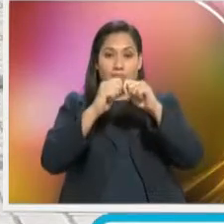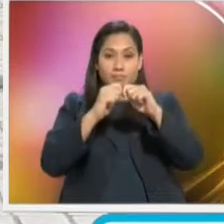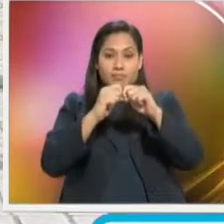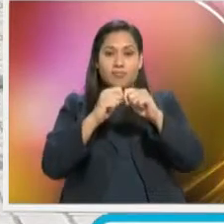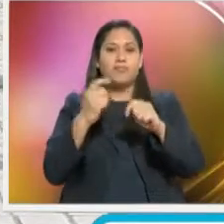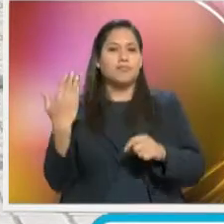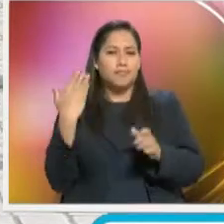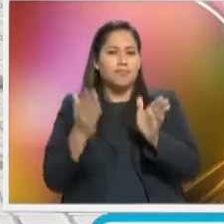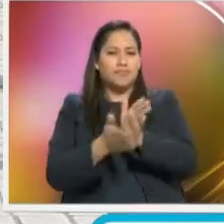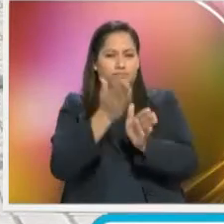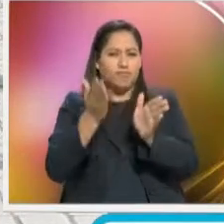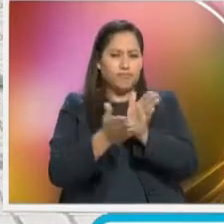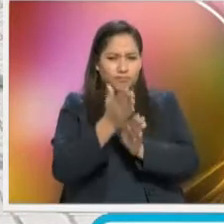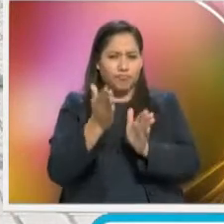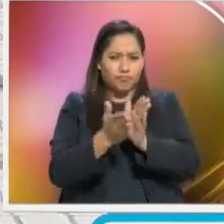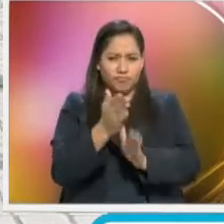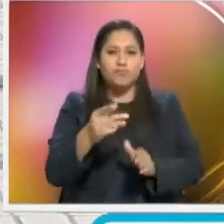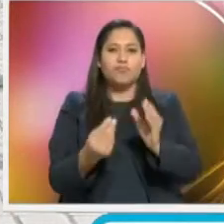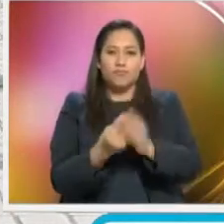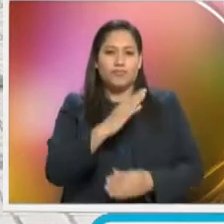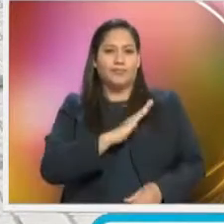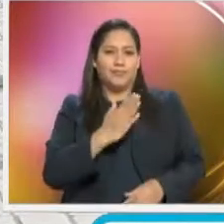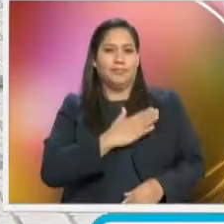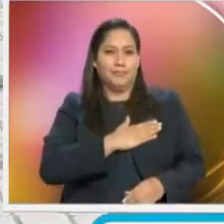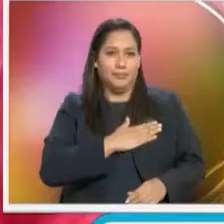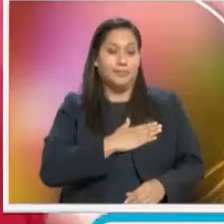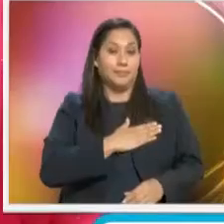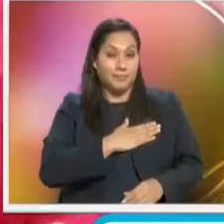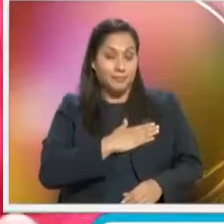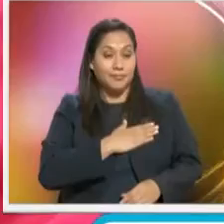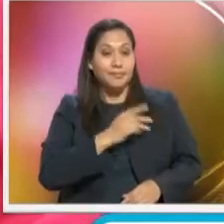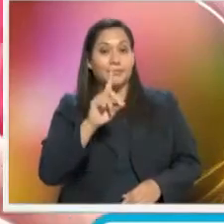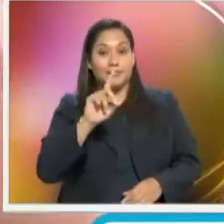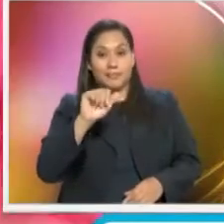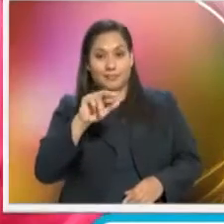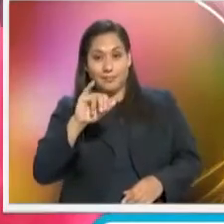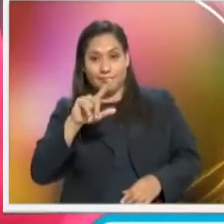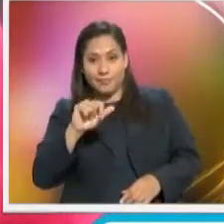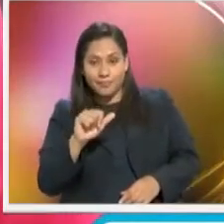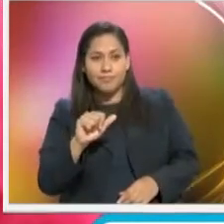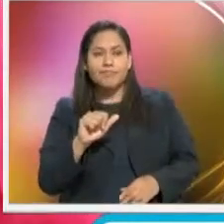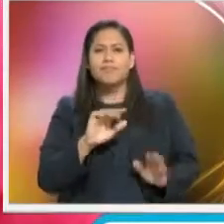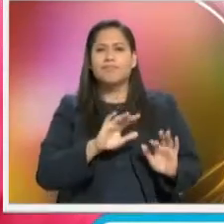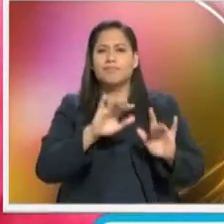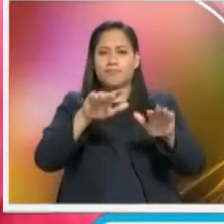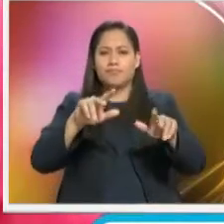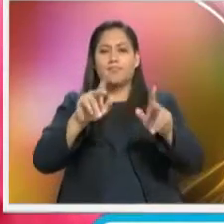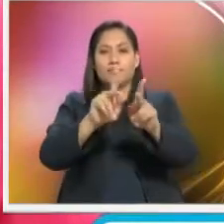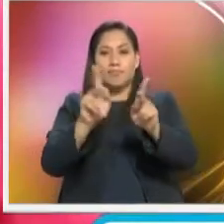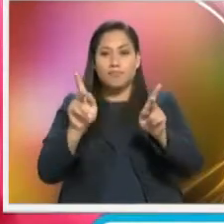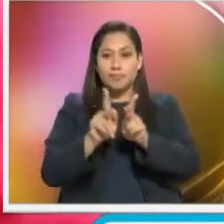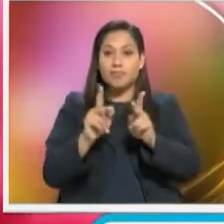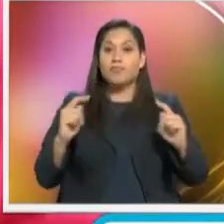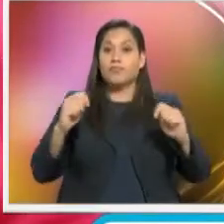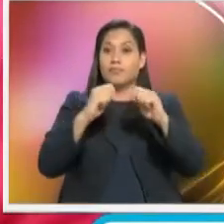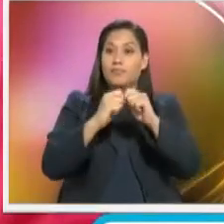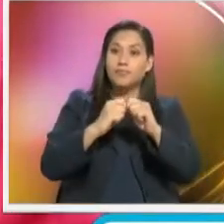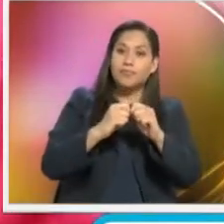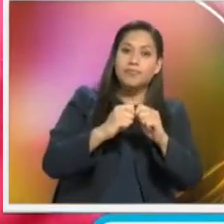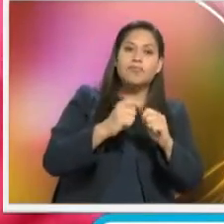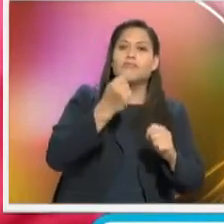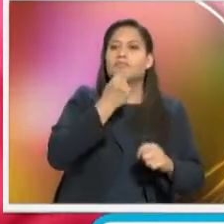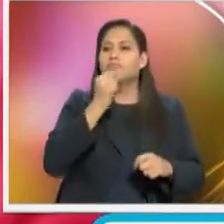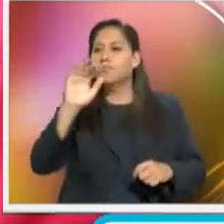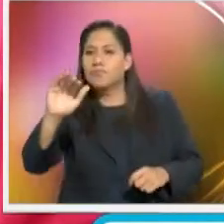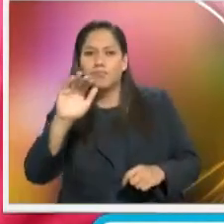recién construidos en la entonces Nueva España. Así que lo que hizo Daniela fue acudir a los atrios de los templos y ahí acercarse